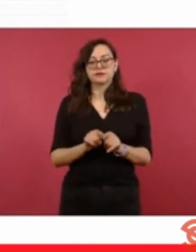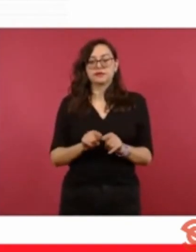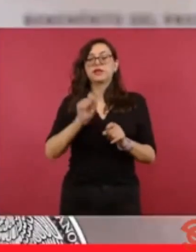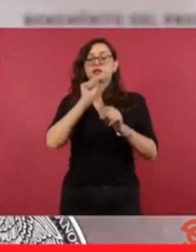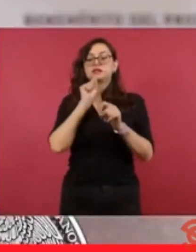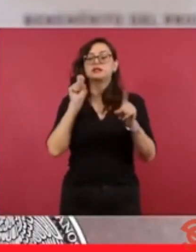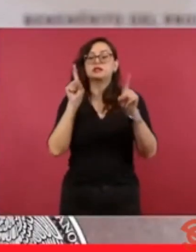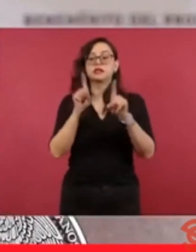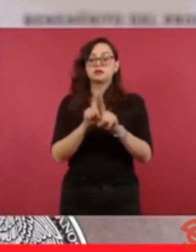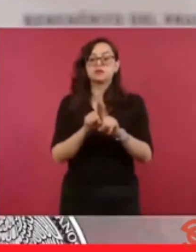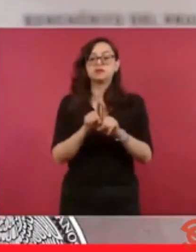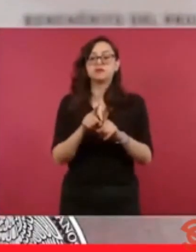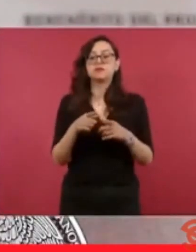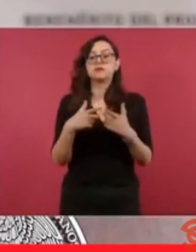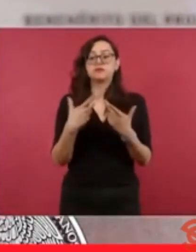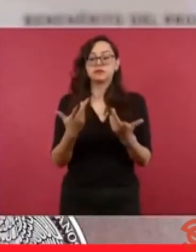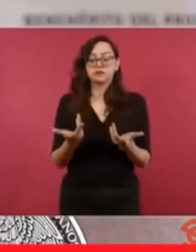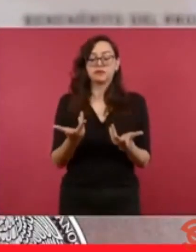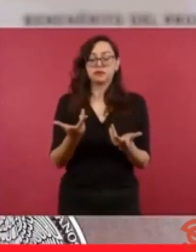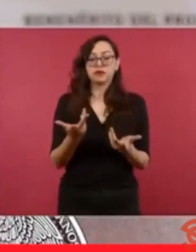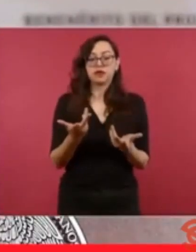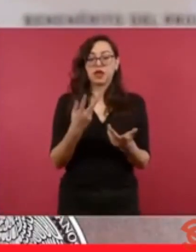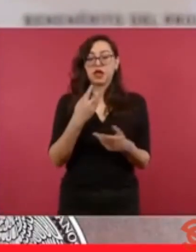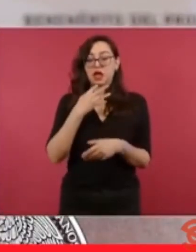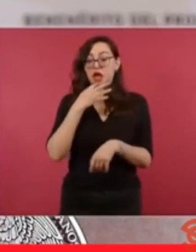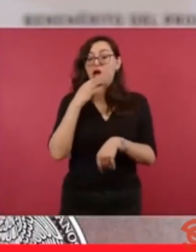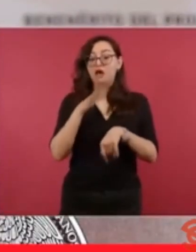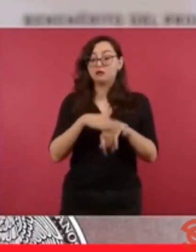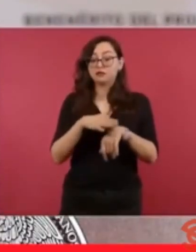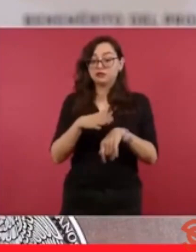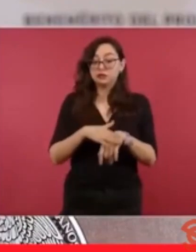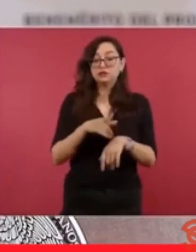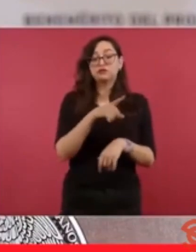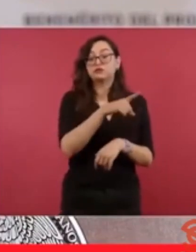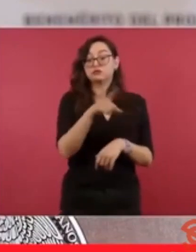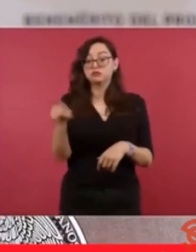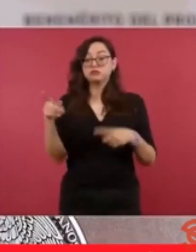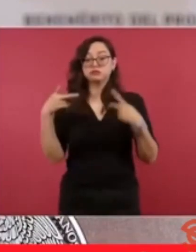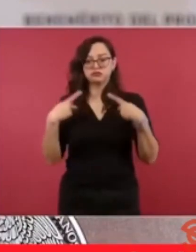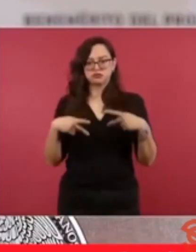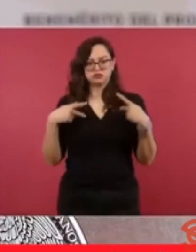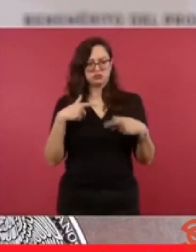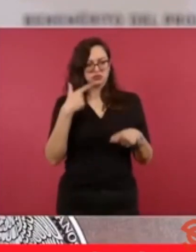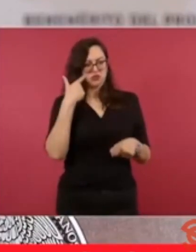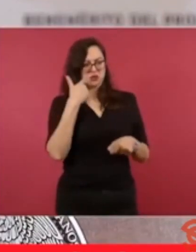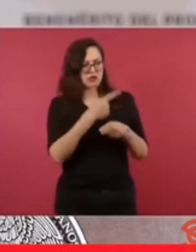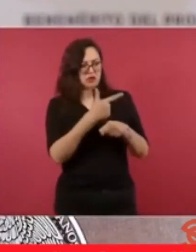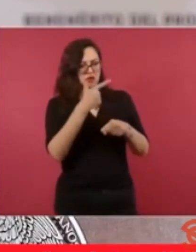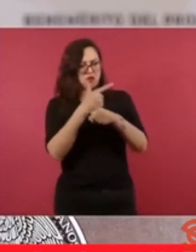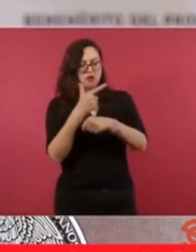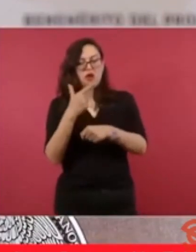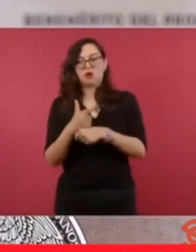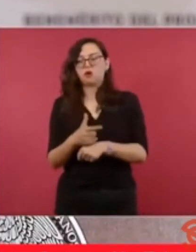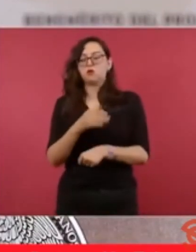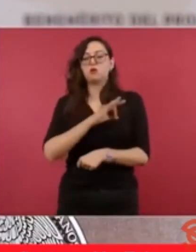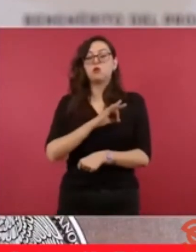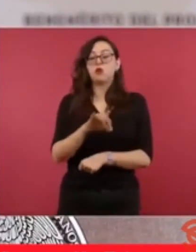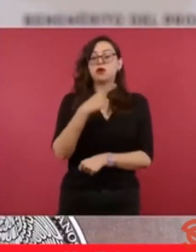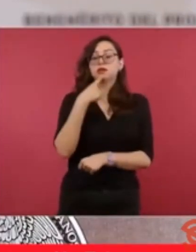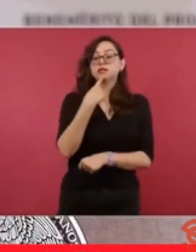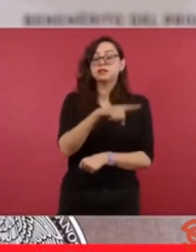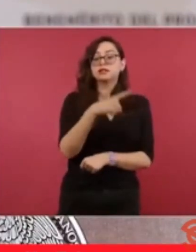pediríamos que quienes encuentren este tipo de anuncios los denuncien para que sean bajados de